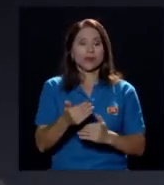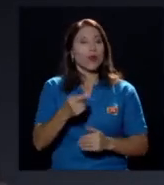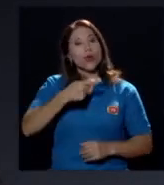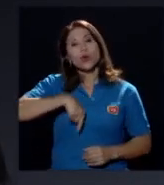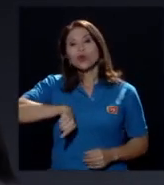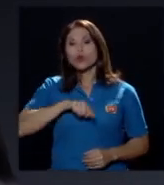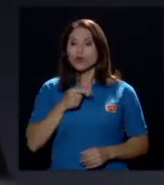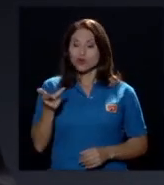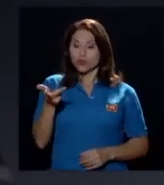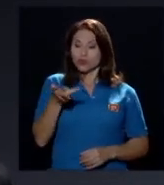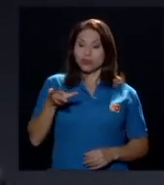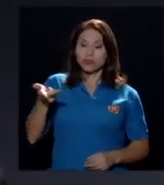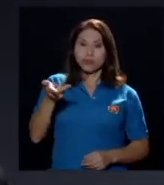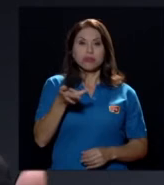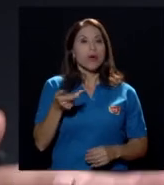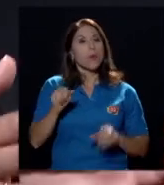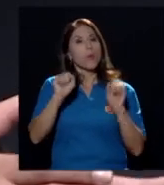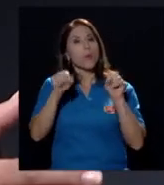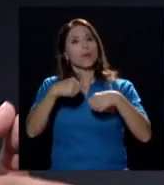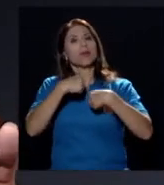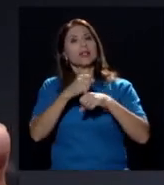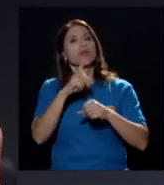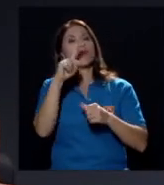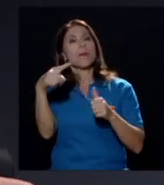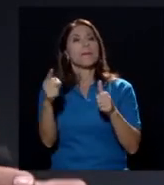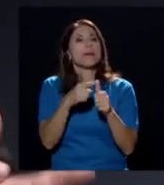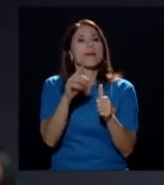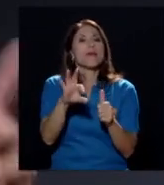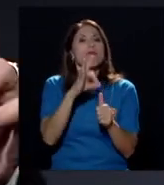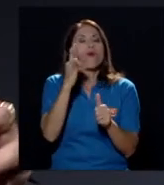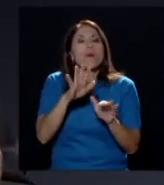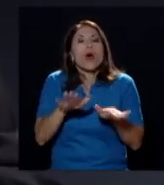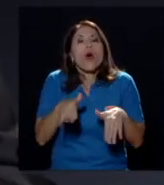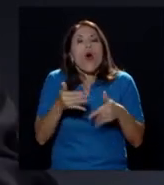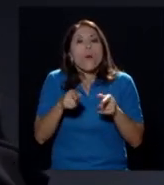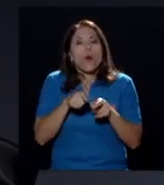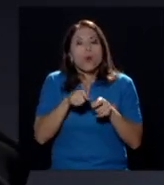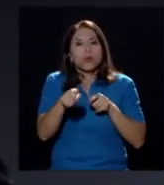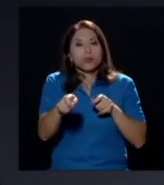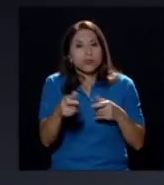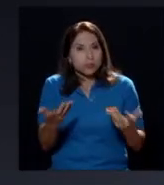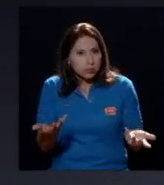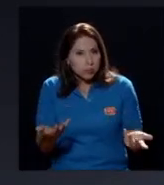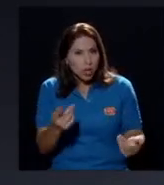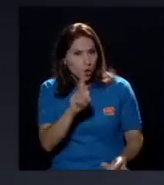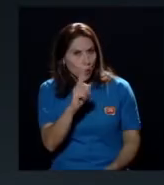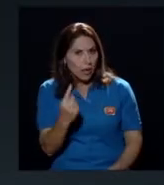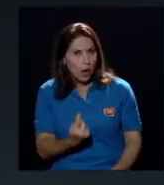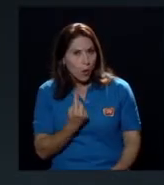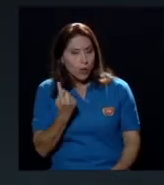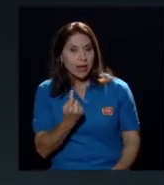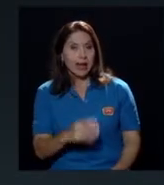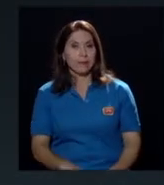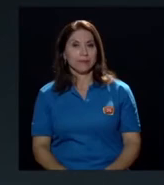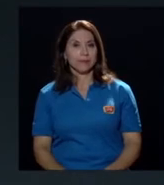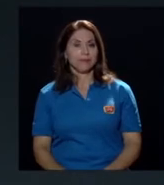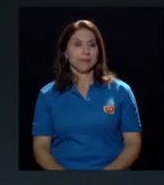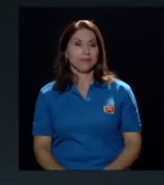hacerse la medición de ese efecto cuantitativo. Bueno, no es la única. Yo le voy a soplar un tercer